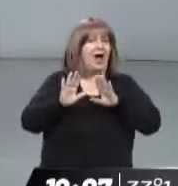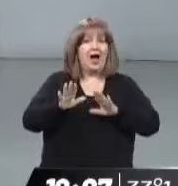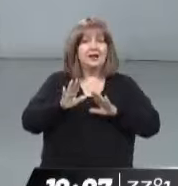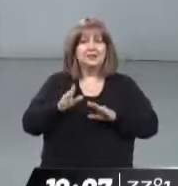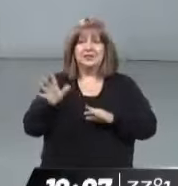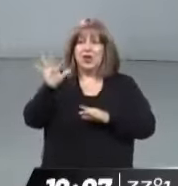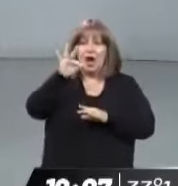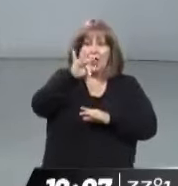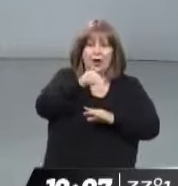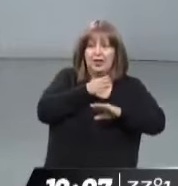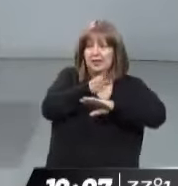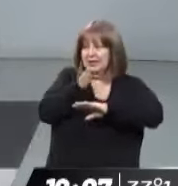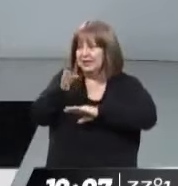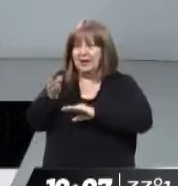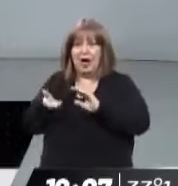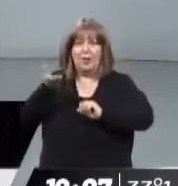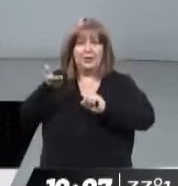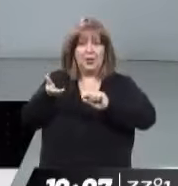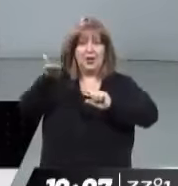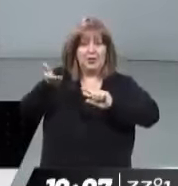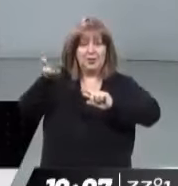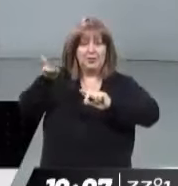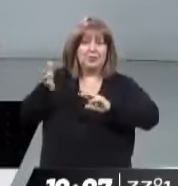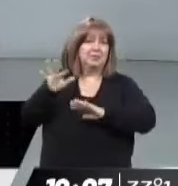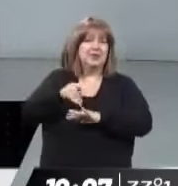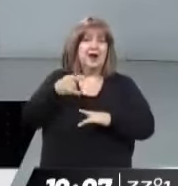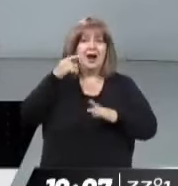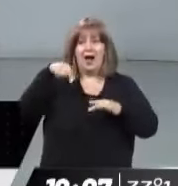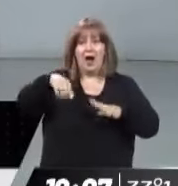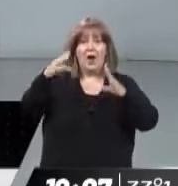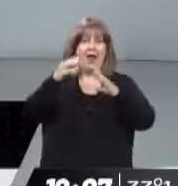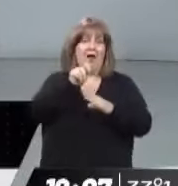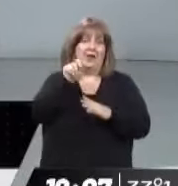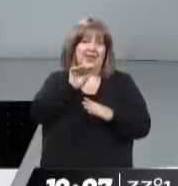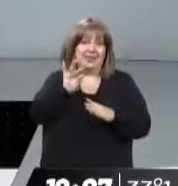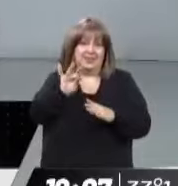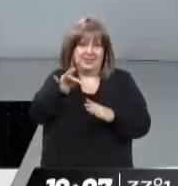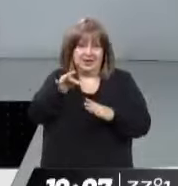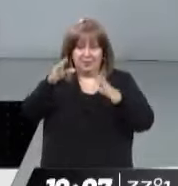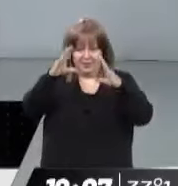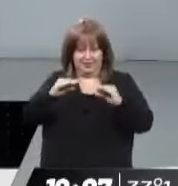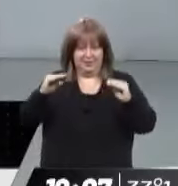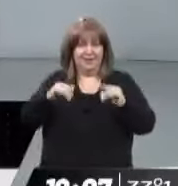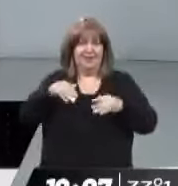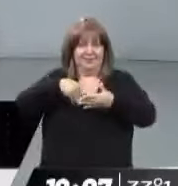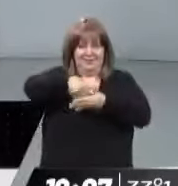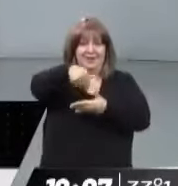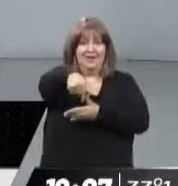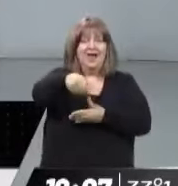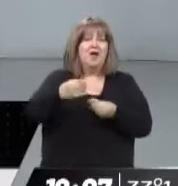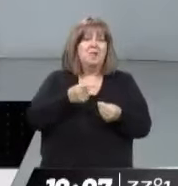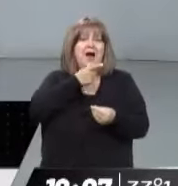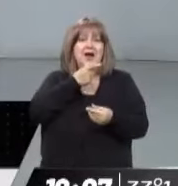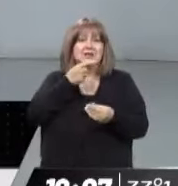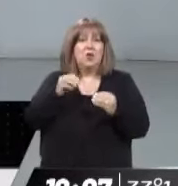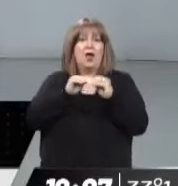están marcando este casi 100% al cual se acerca el mes de diciembre del 2022. ¿Y qué es lo que están esperando? Además, ya no solamente estimaciones